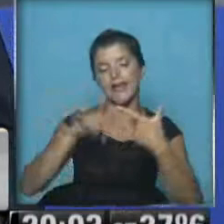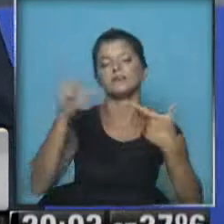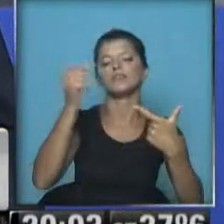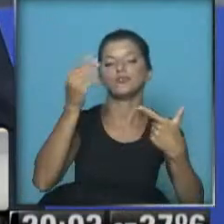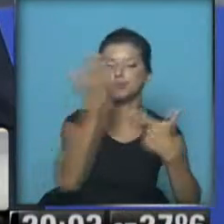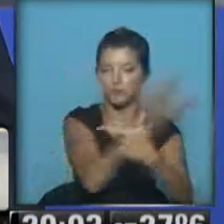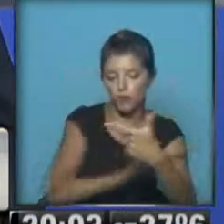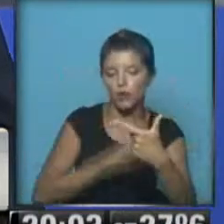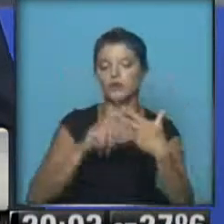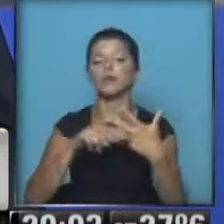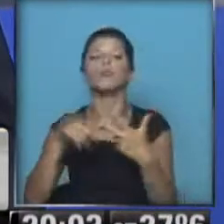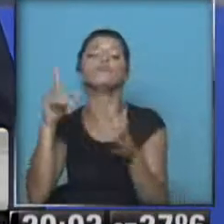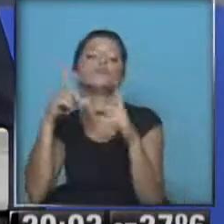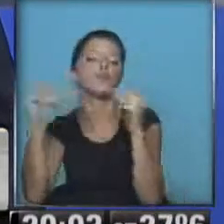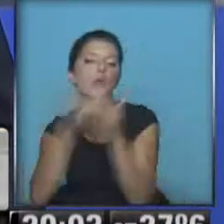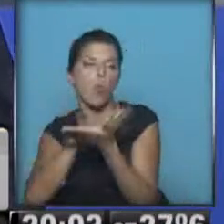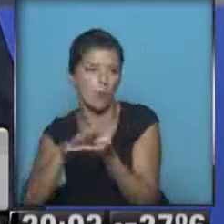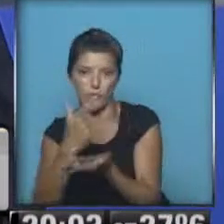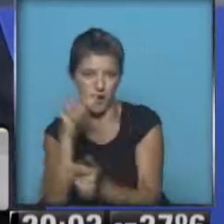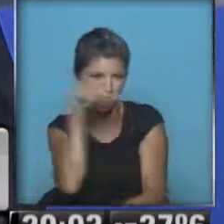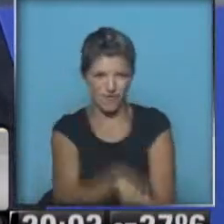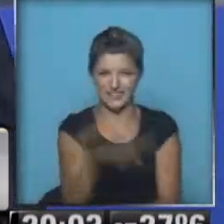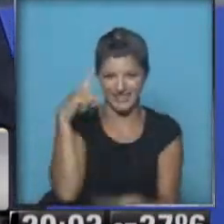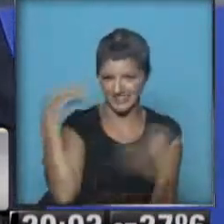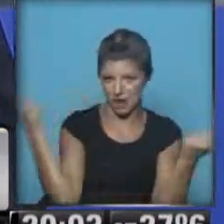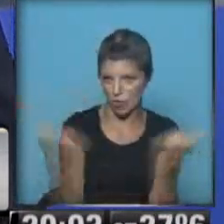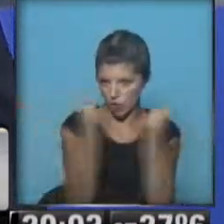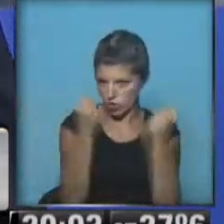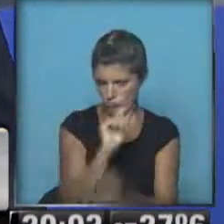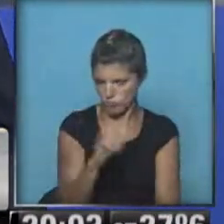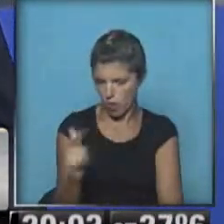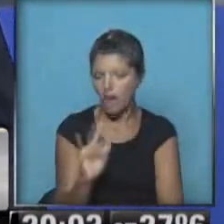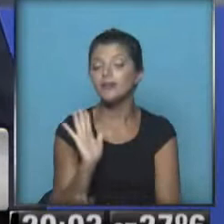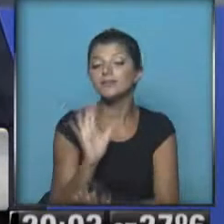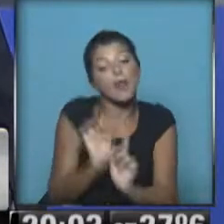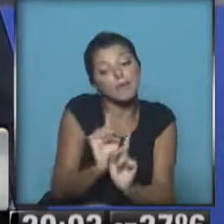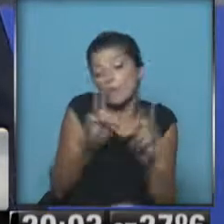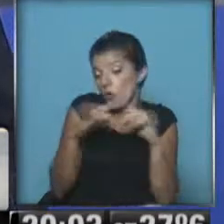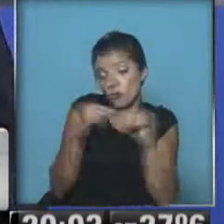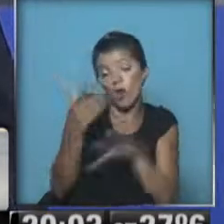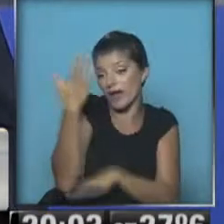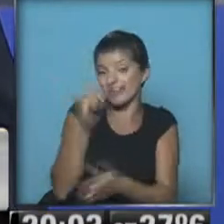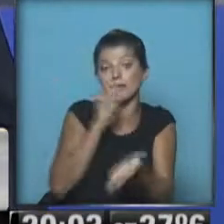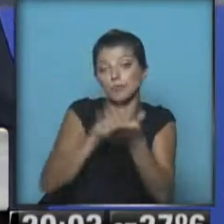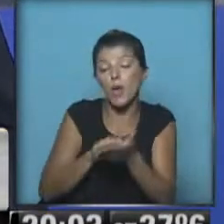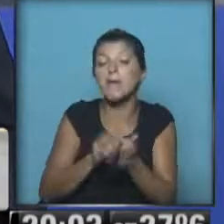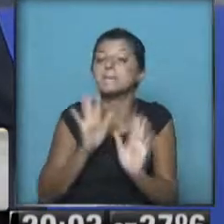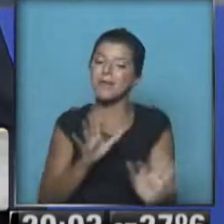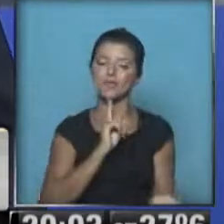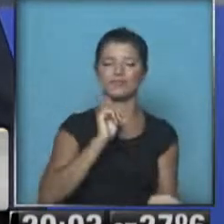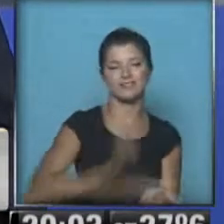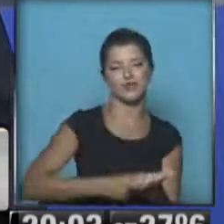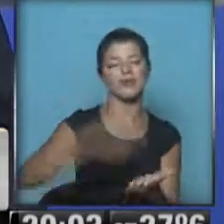una cifra nueva a partir de esta definición. Son las mismas cifras que antes, pero la decisión radical le